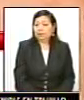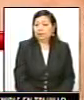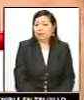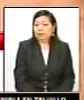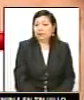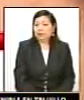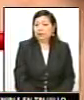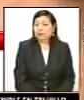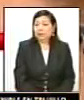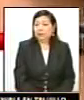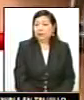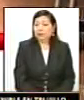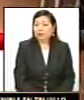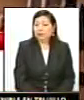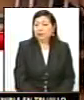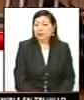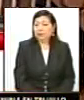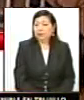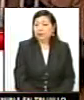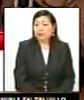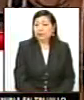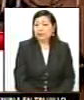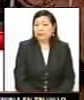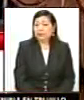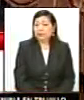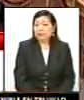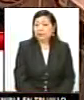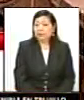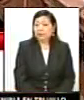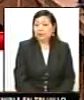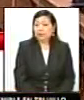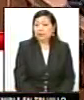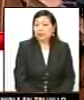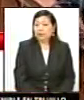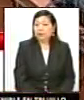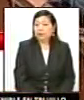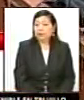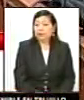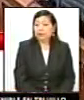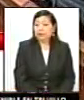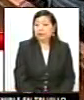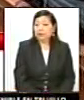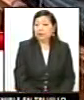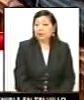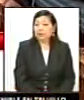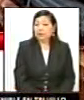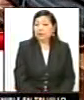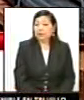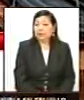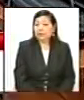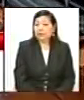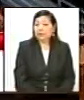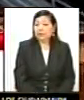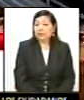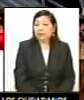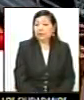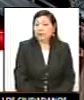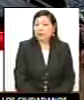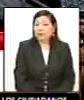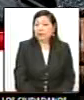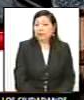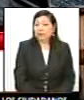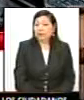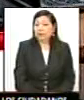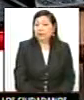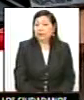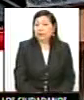Cheput. En contra. Congresista Vázquez. En contra. Congresista Galarreta. A favor. Congresista Beteta. A favor.